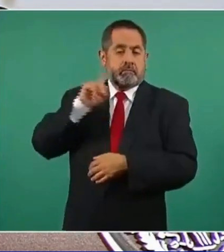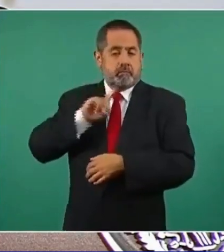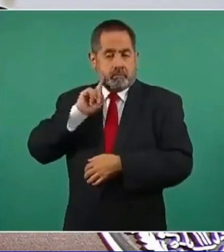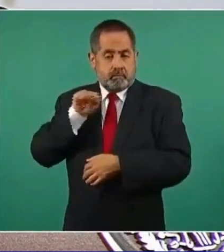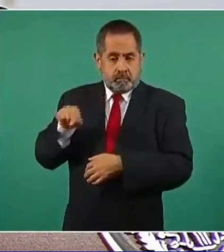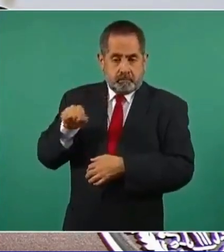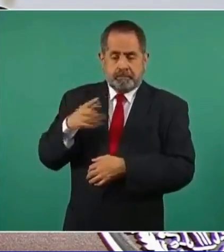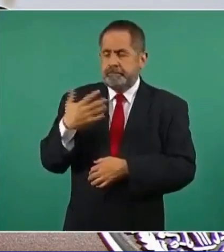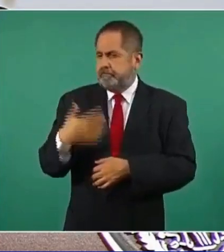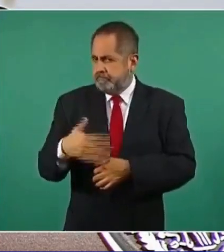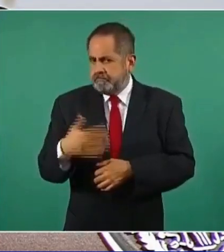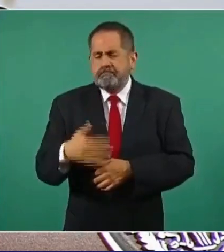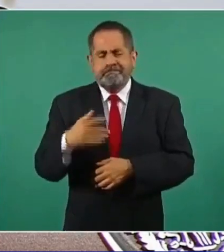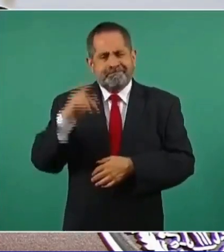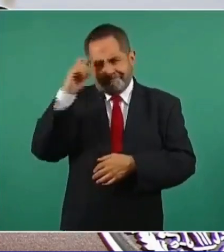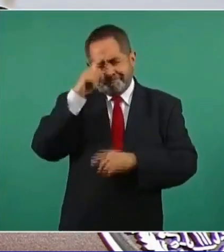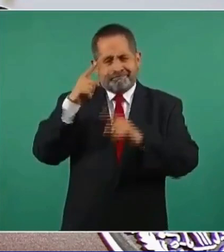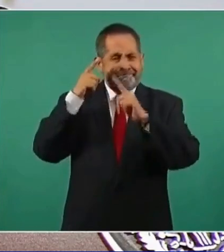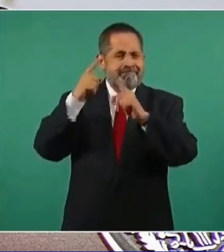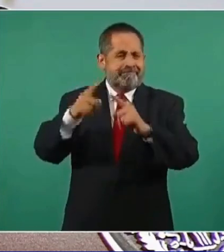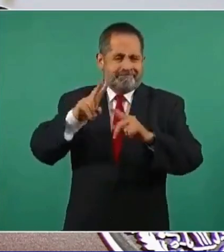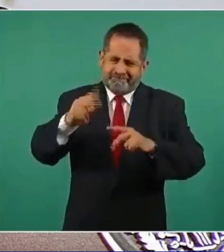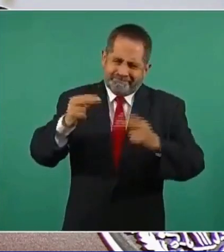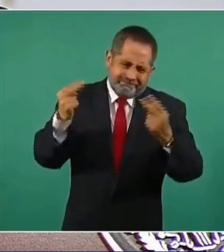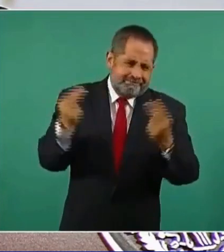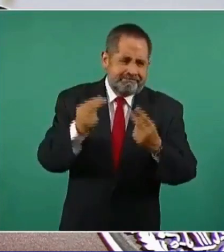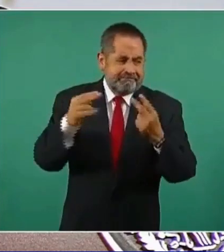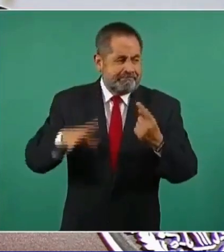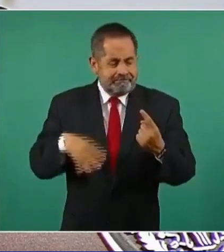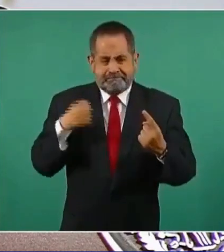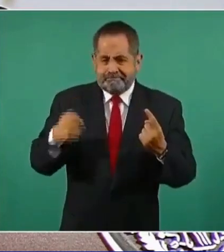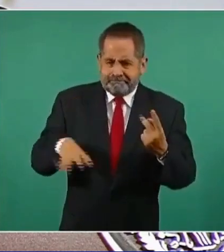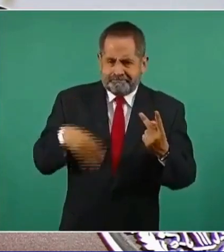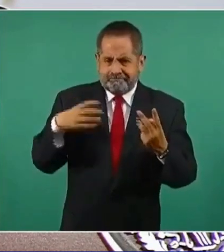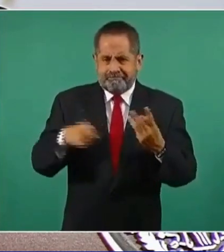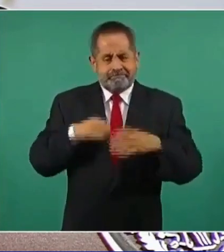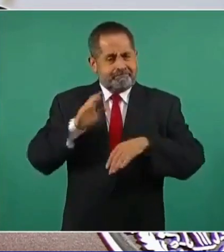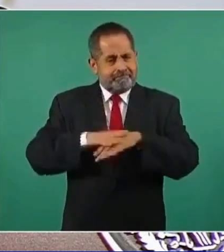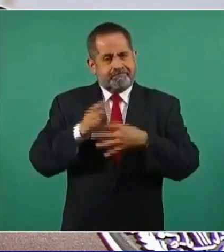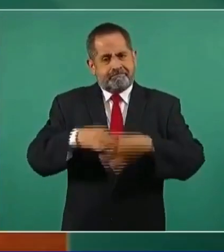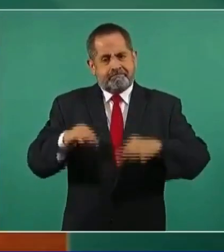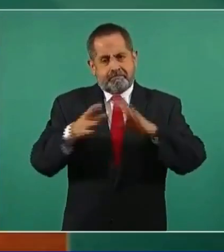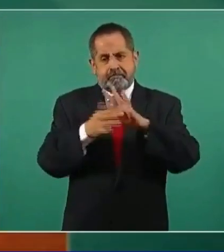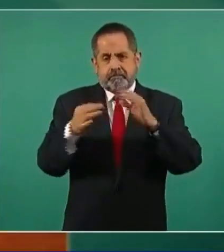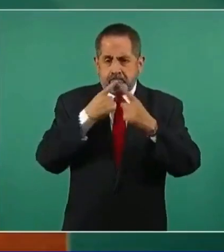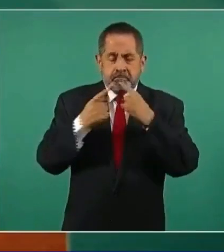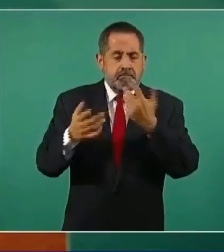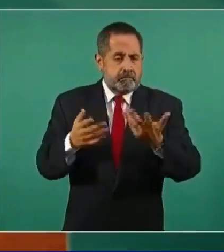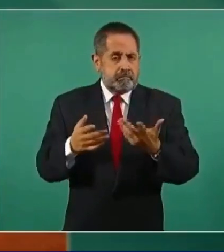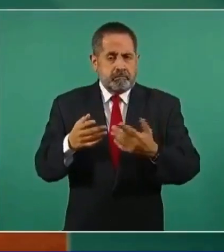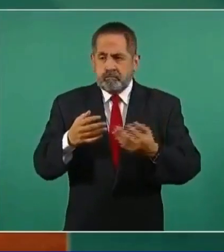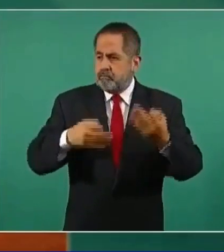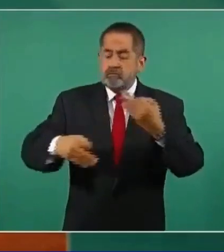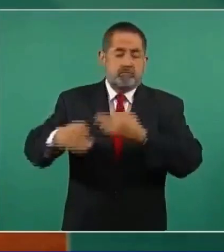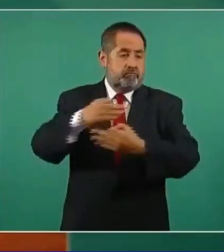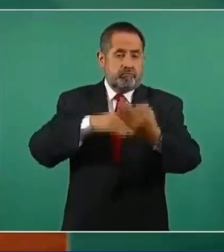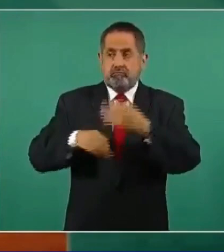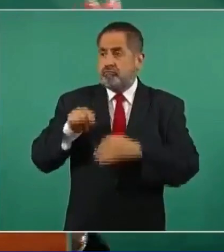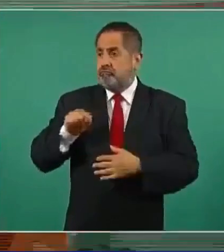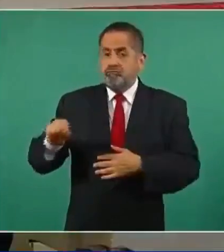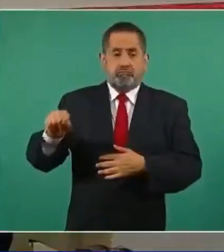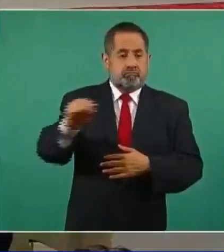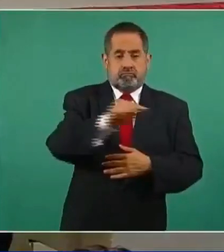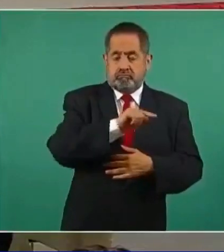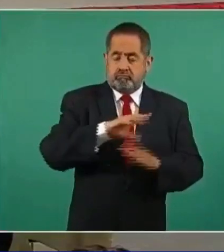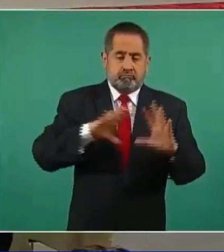reto enorme que requiere de todos los esfuerzos institucionales, de todos y todas,